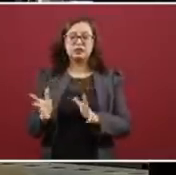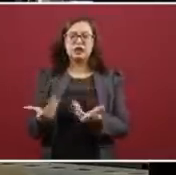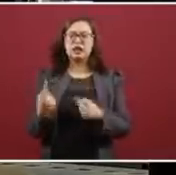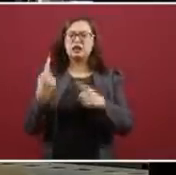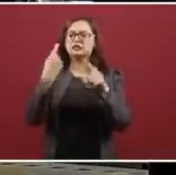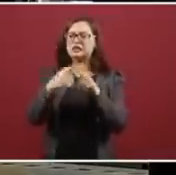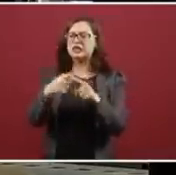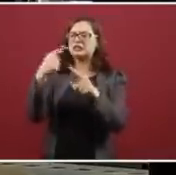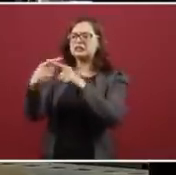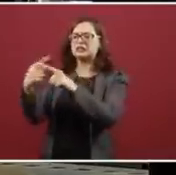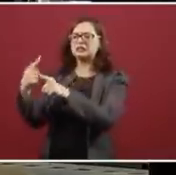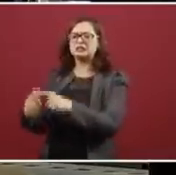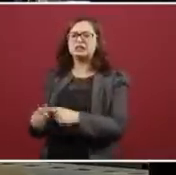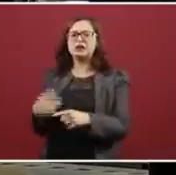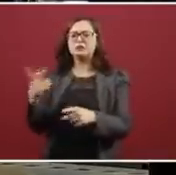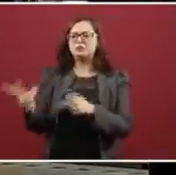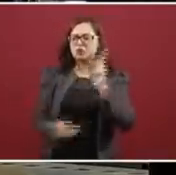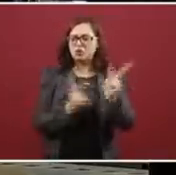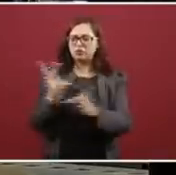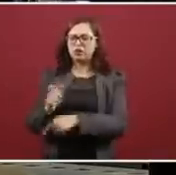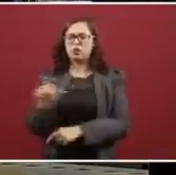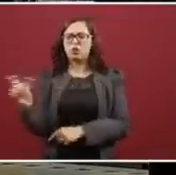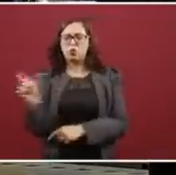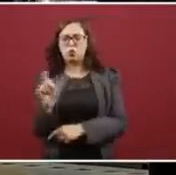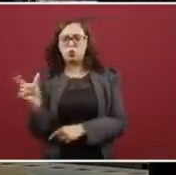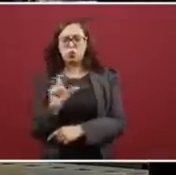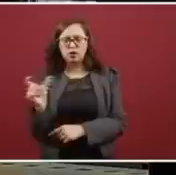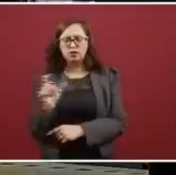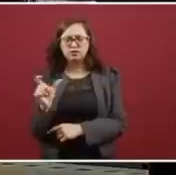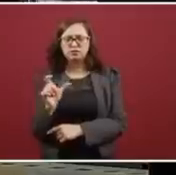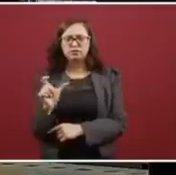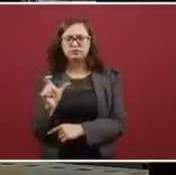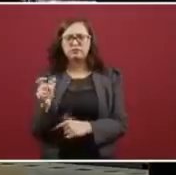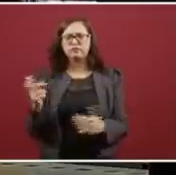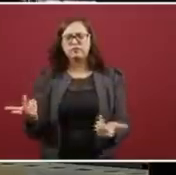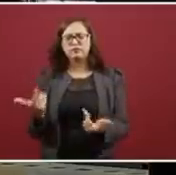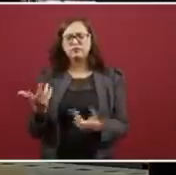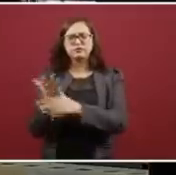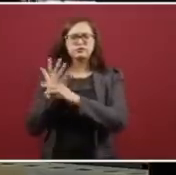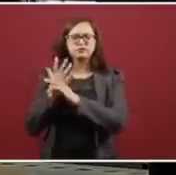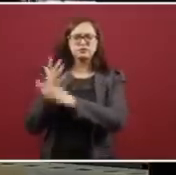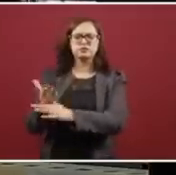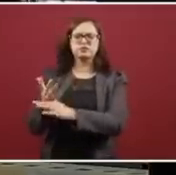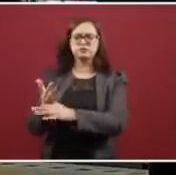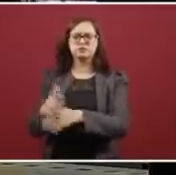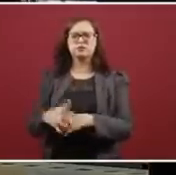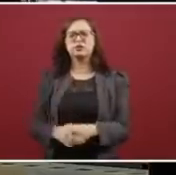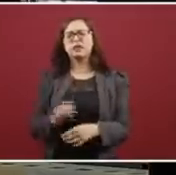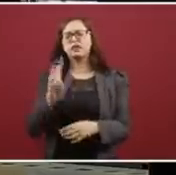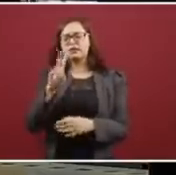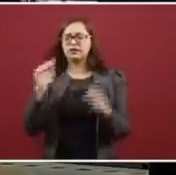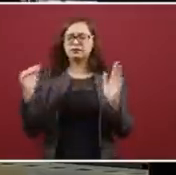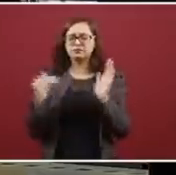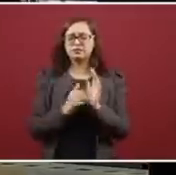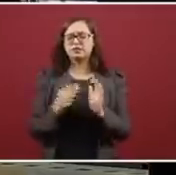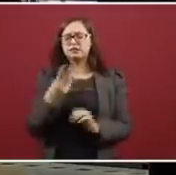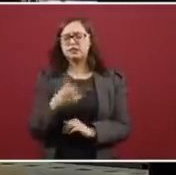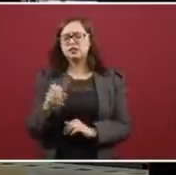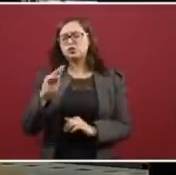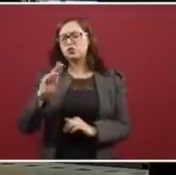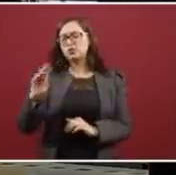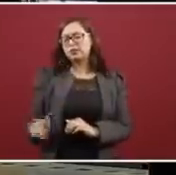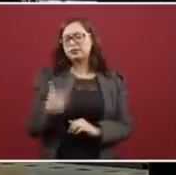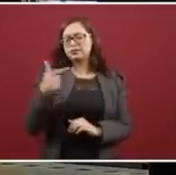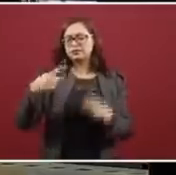se les había consultado y cuando fue esta consulta y lo que nos indicaban es que había tres mil 397 personas